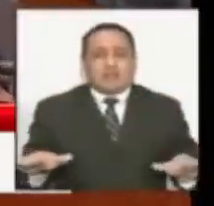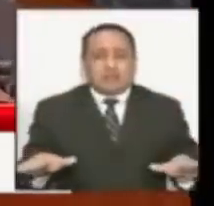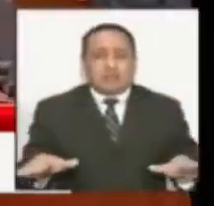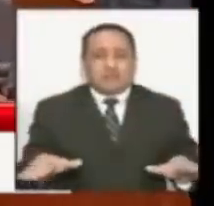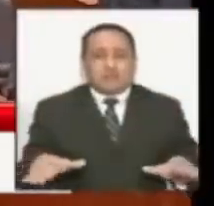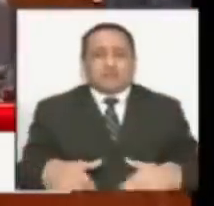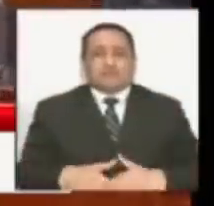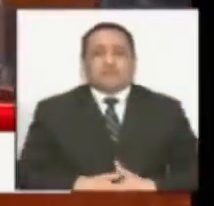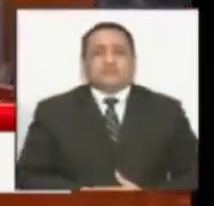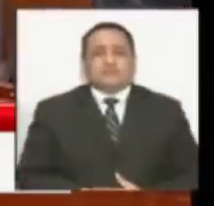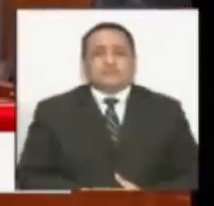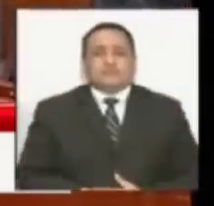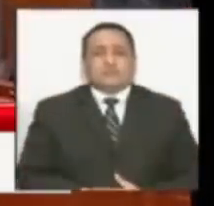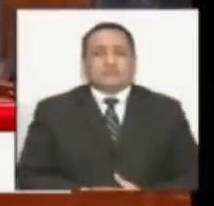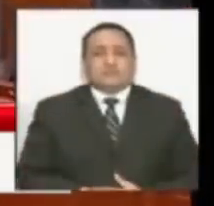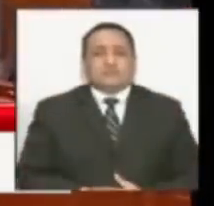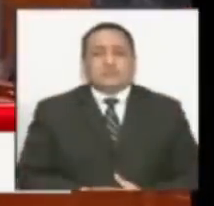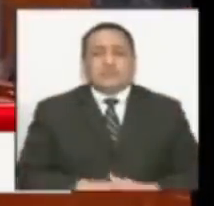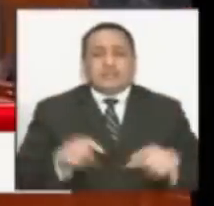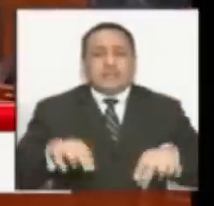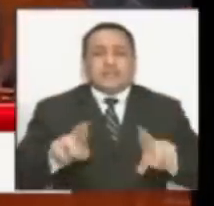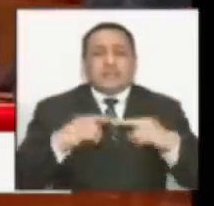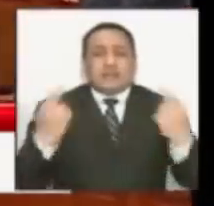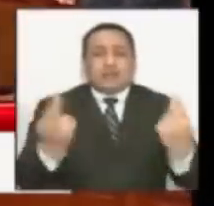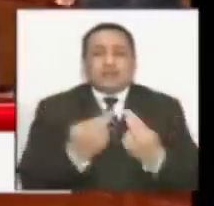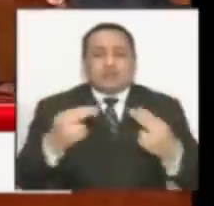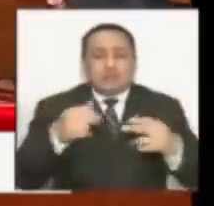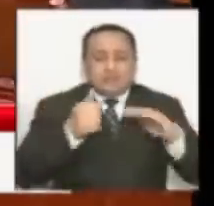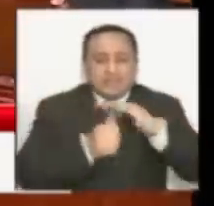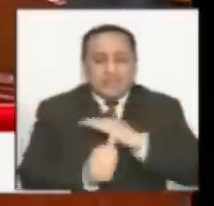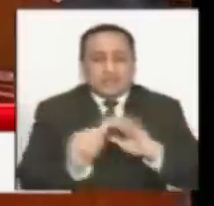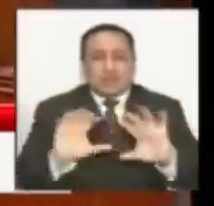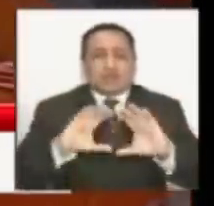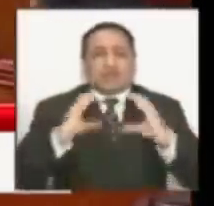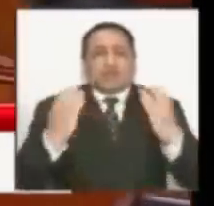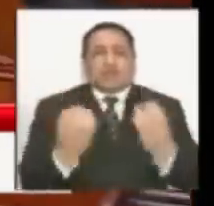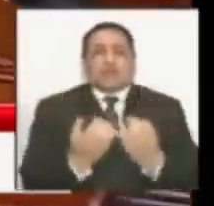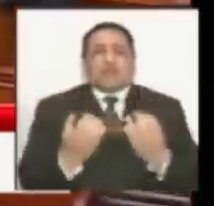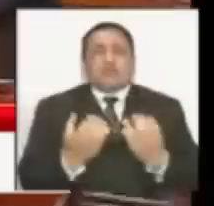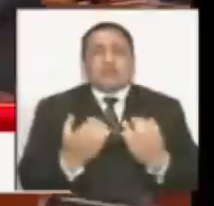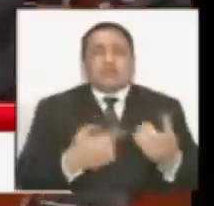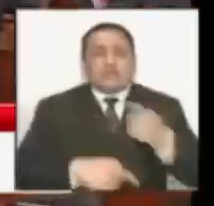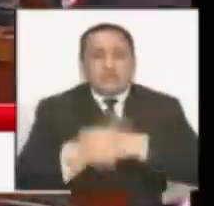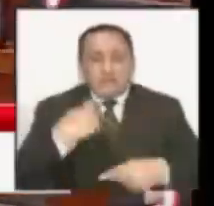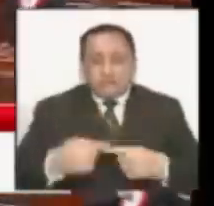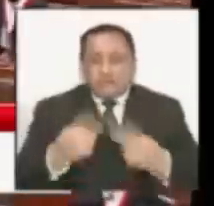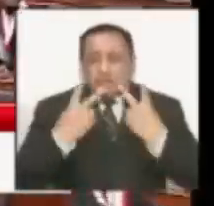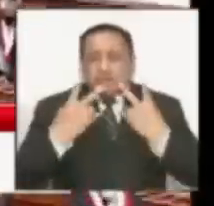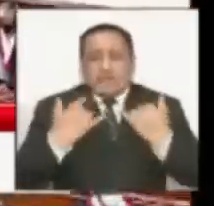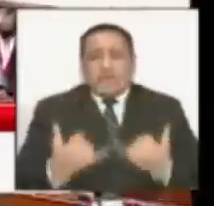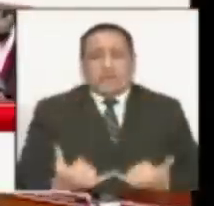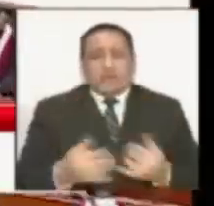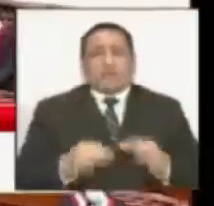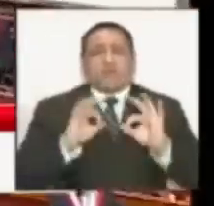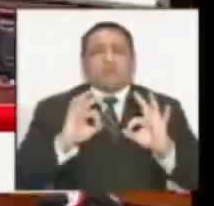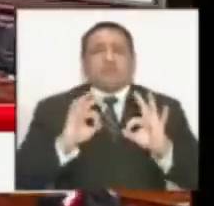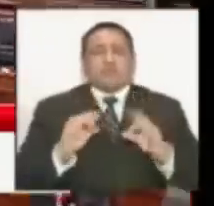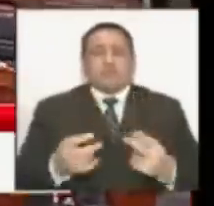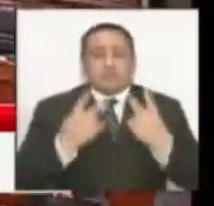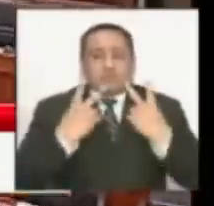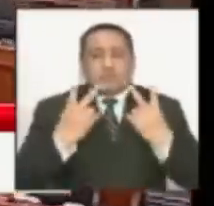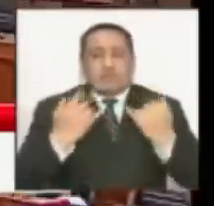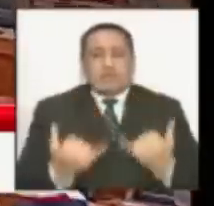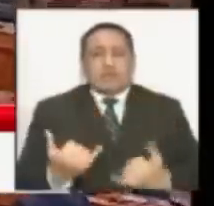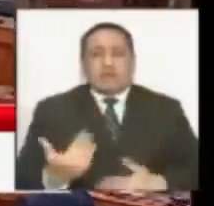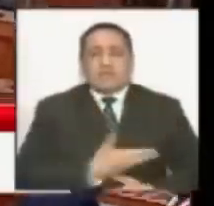atroz, borrándolo, comprendiendo que él sabe que le quiero, que le odio con afecto y me es